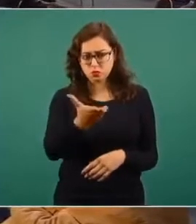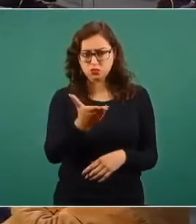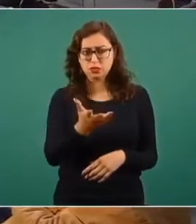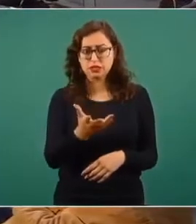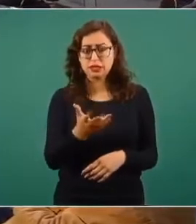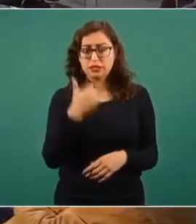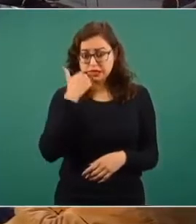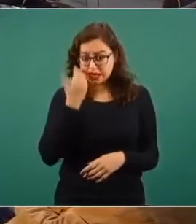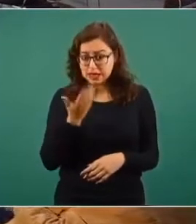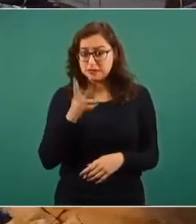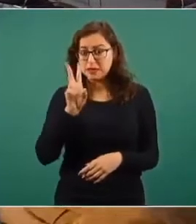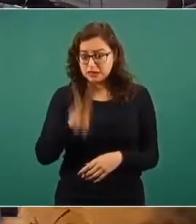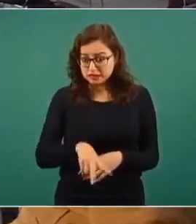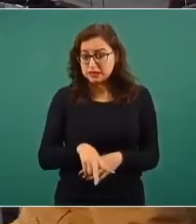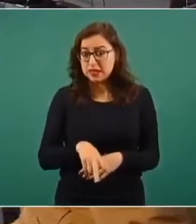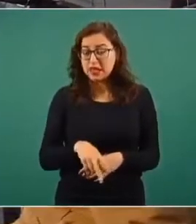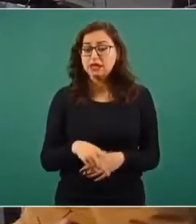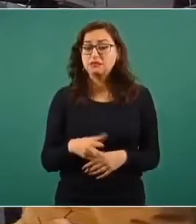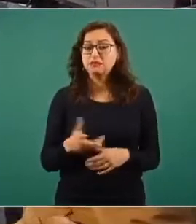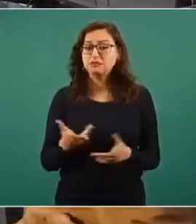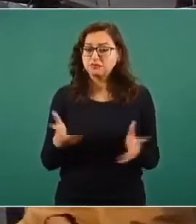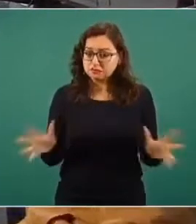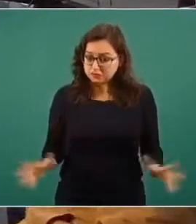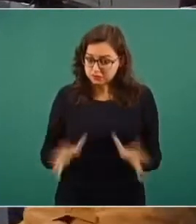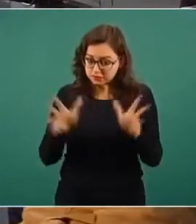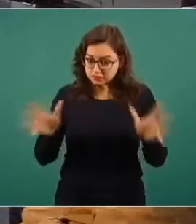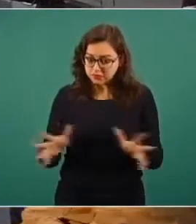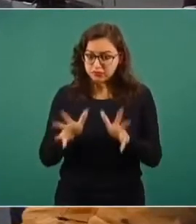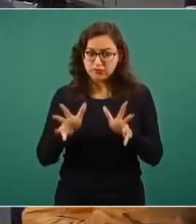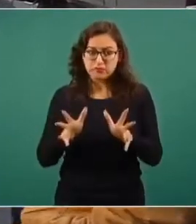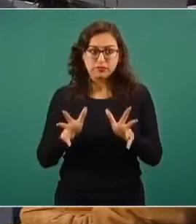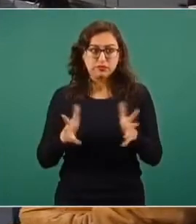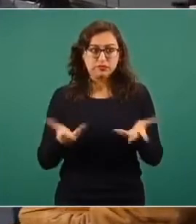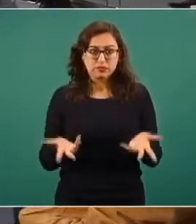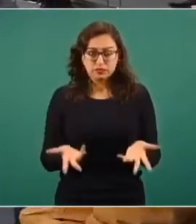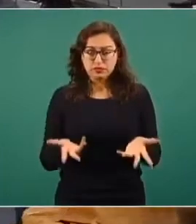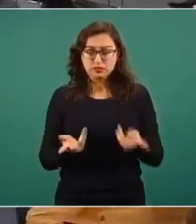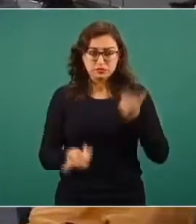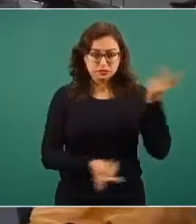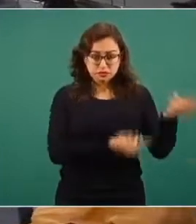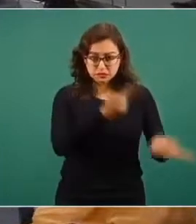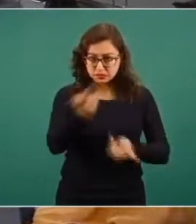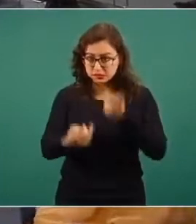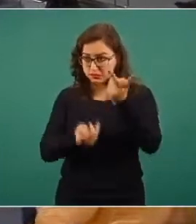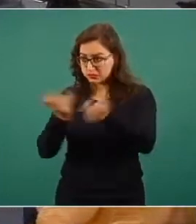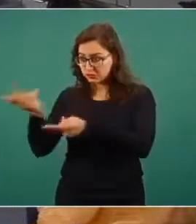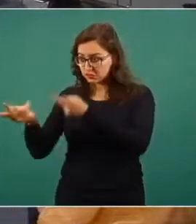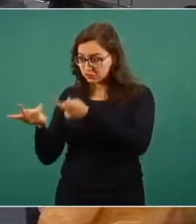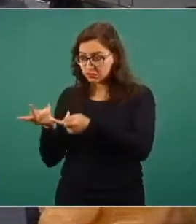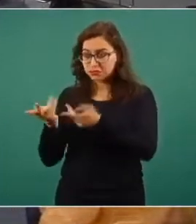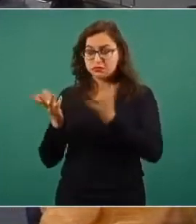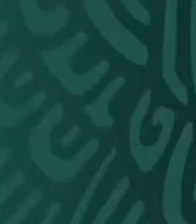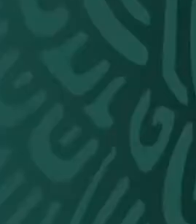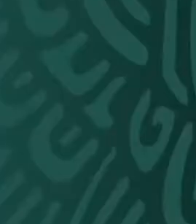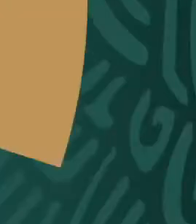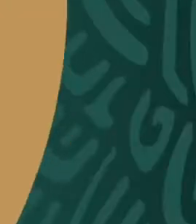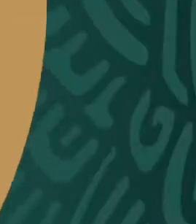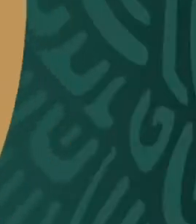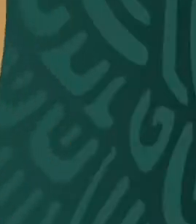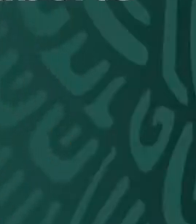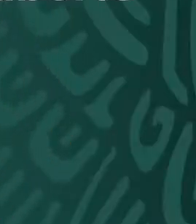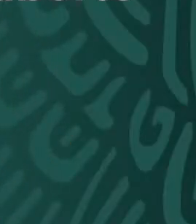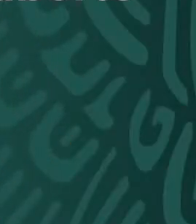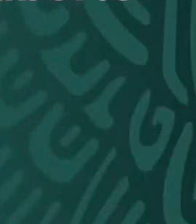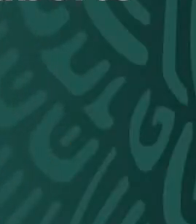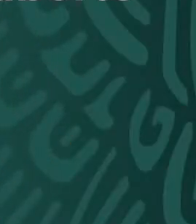de la legalización del aborto, la secretaria de Gobernación, Olga Sánchez Cordero, aclaró que más que legalizar el